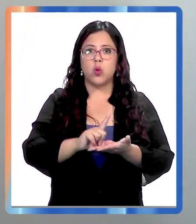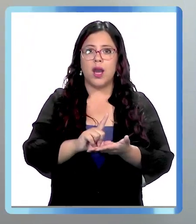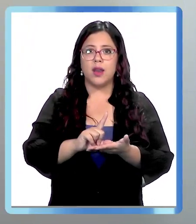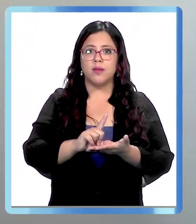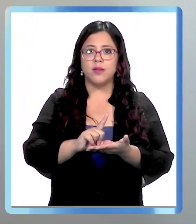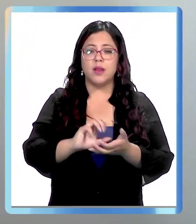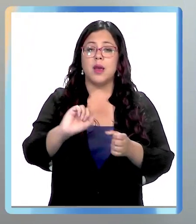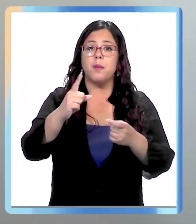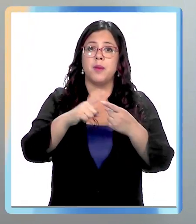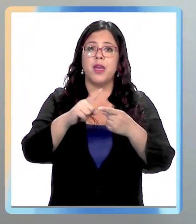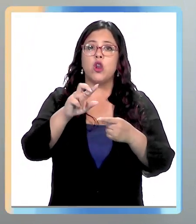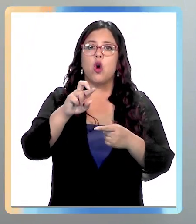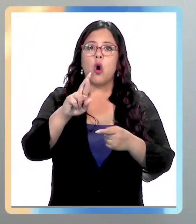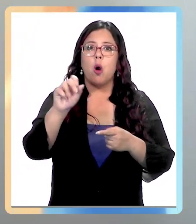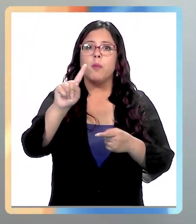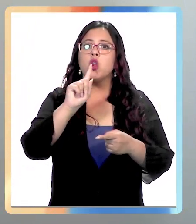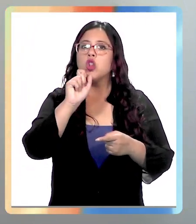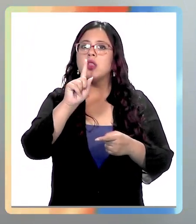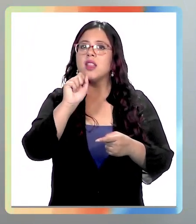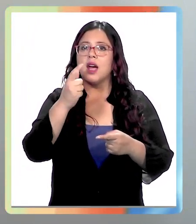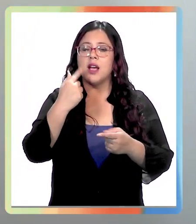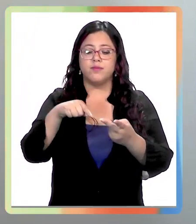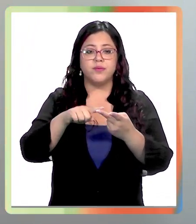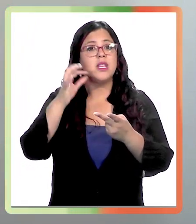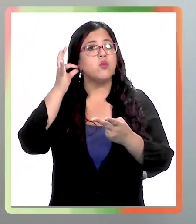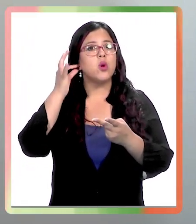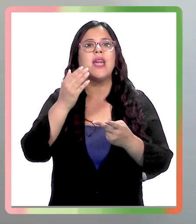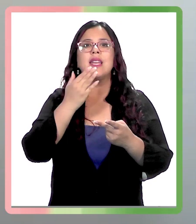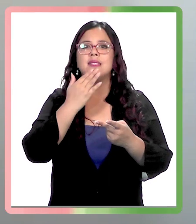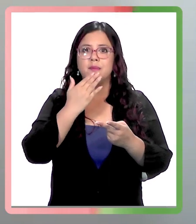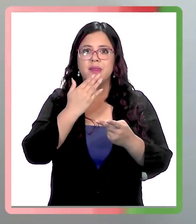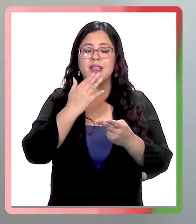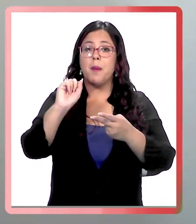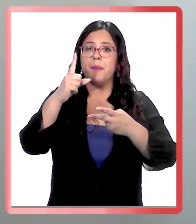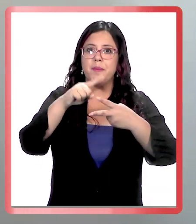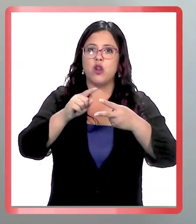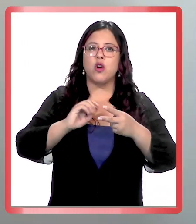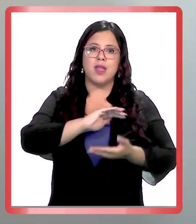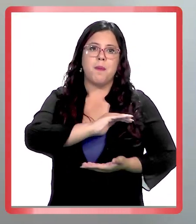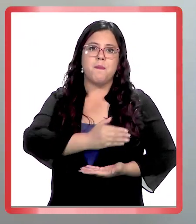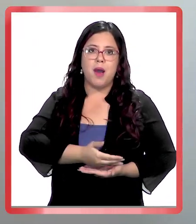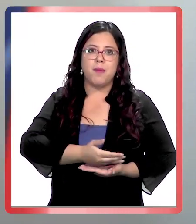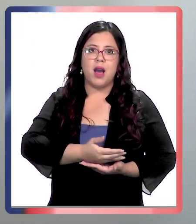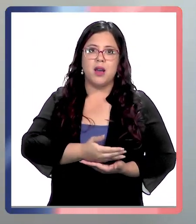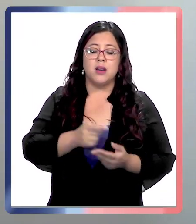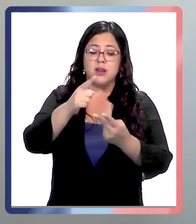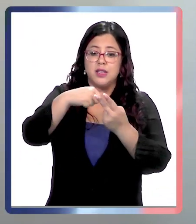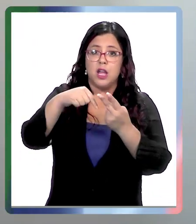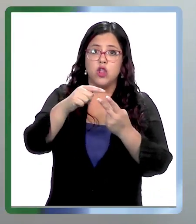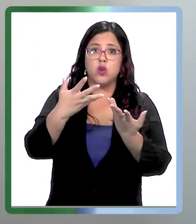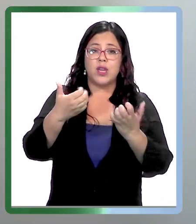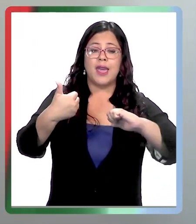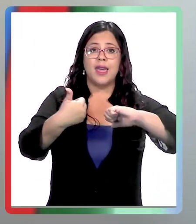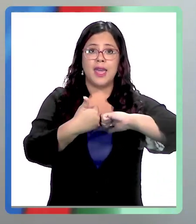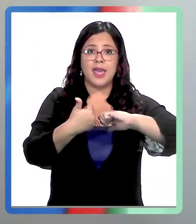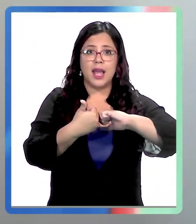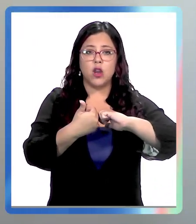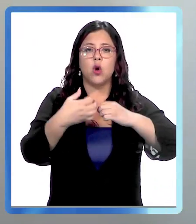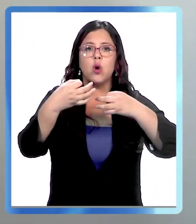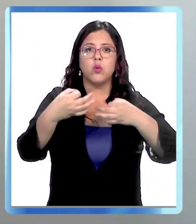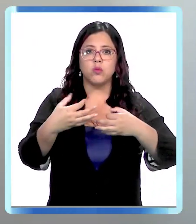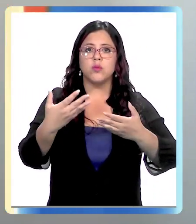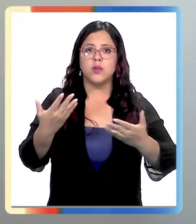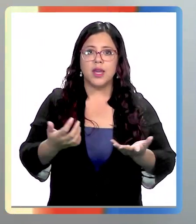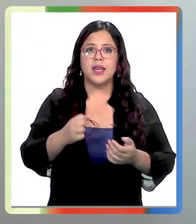de próstata y en mujeres también el segundo lugar después de cáncer de mama. Y si juntamos ambos géneros, ocupa el segundo